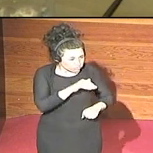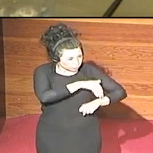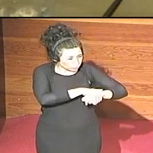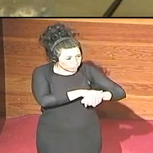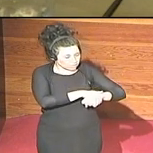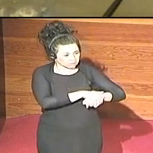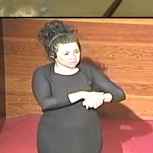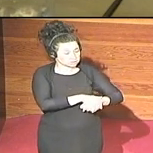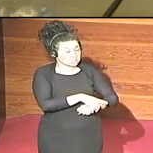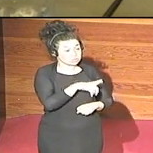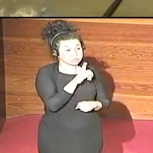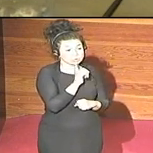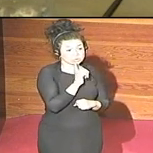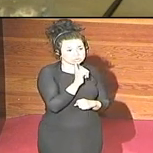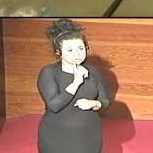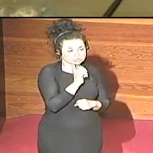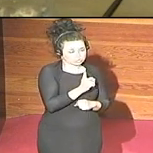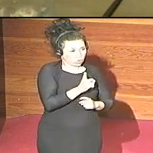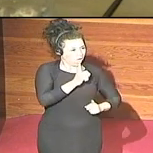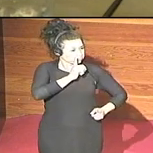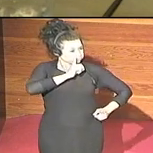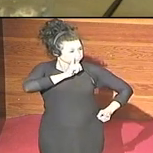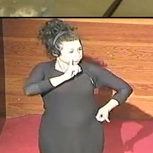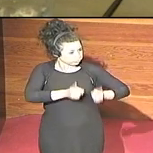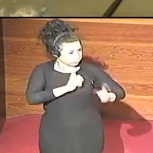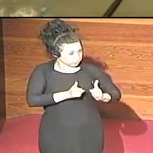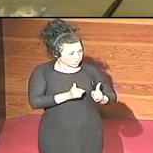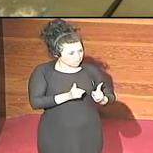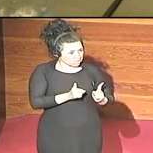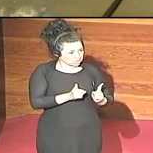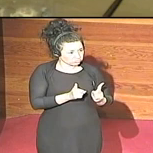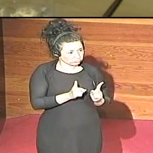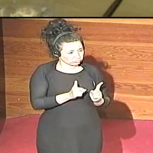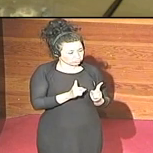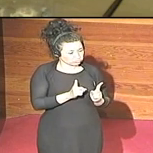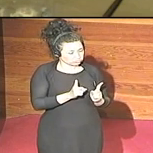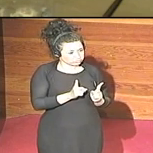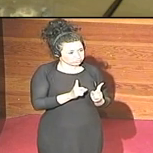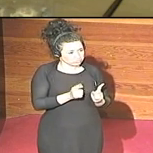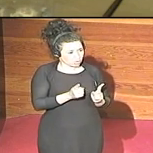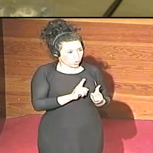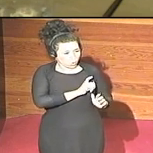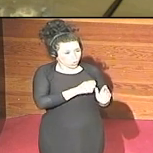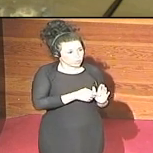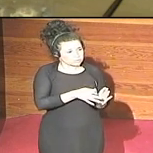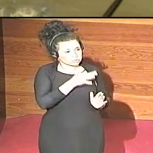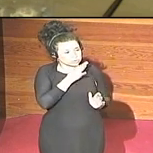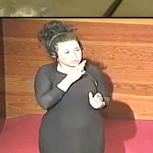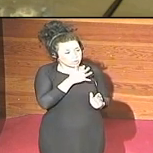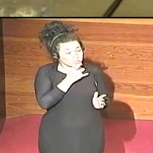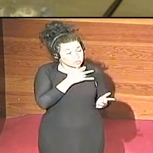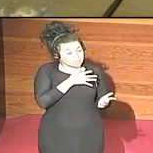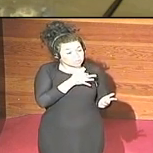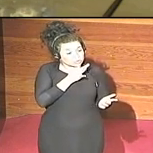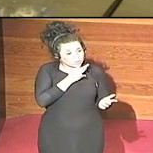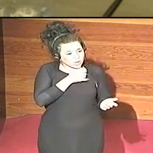No solo de Estado totalitario, que no lo es tanto, porque aún no hay un control